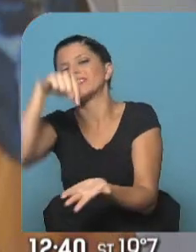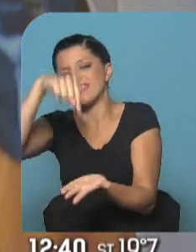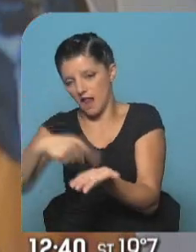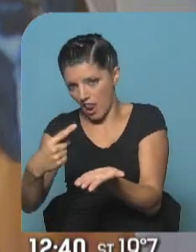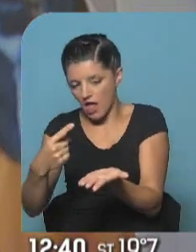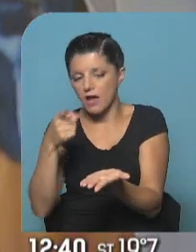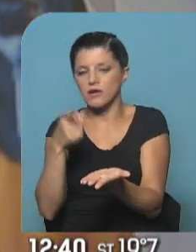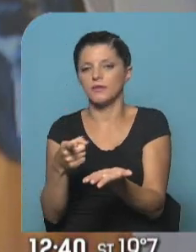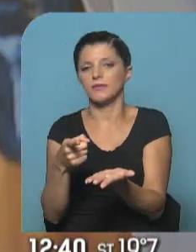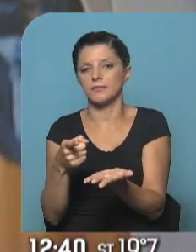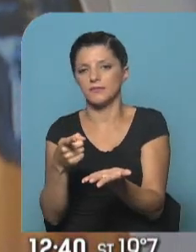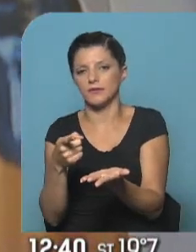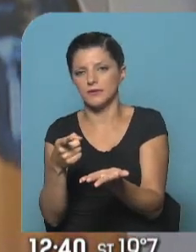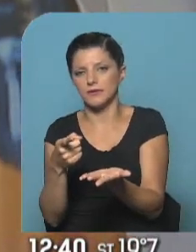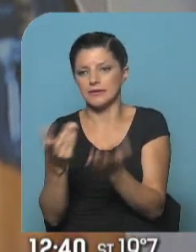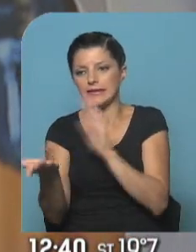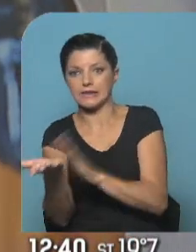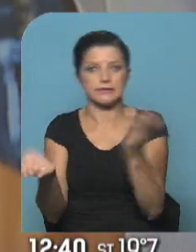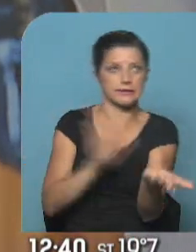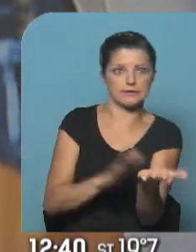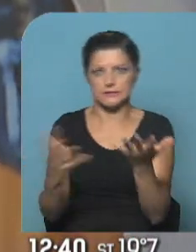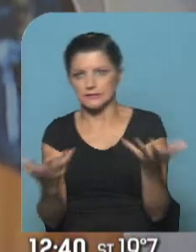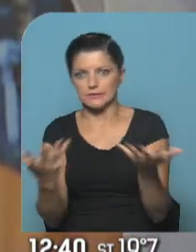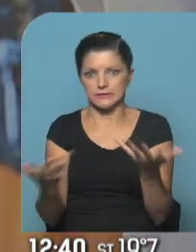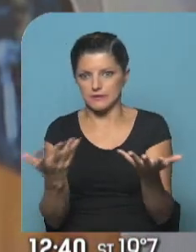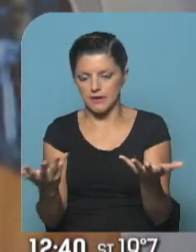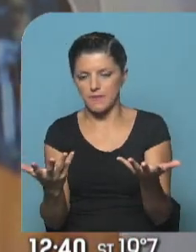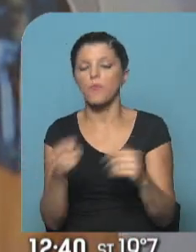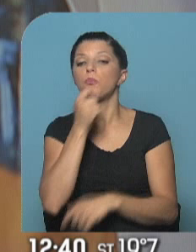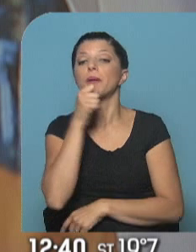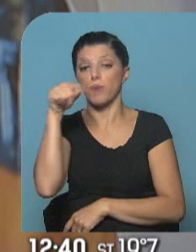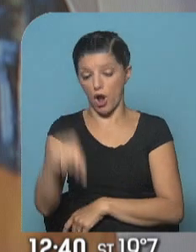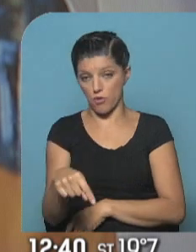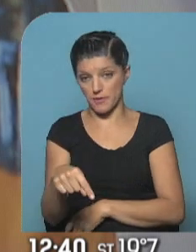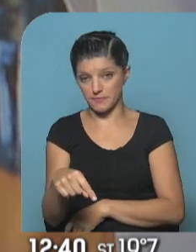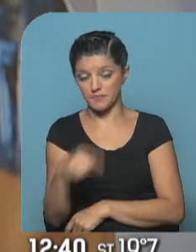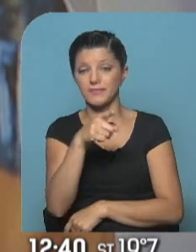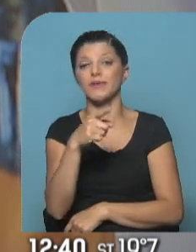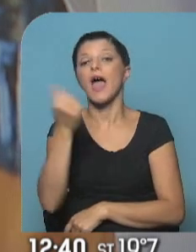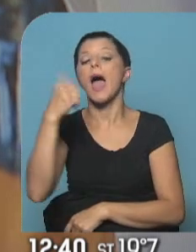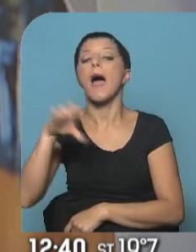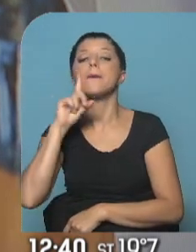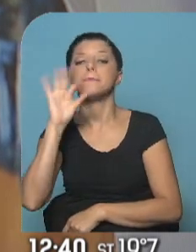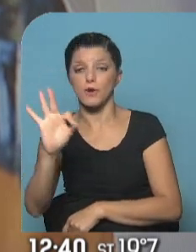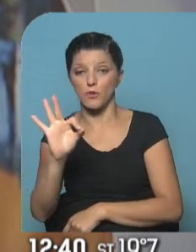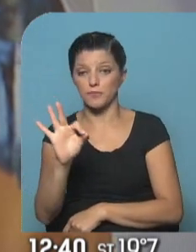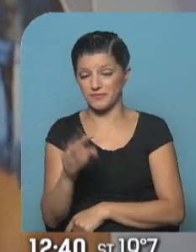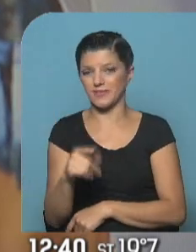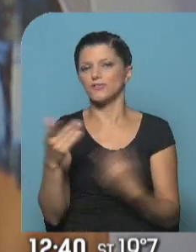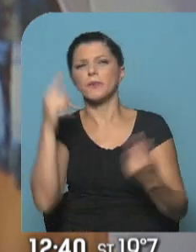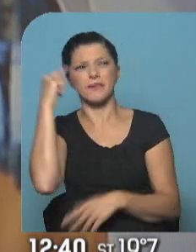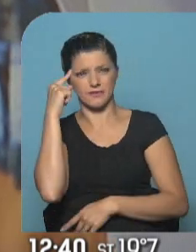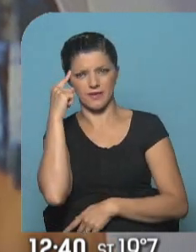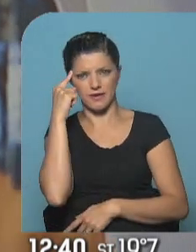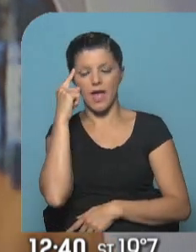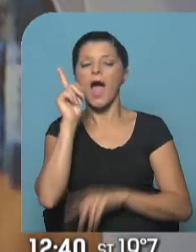disputados por fuerzas que están más a la izquierda y más a la derecha. Esas fuerzas, en este caso el Frente Amplio y el candidato pinochetista, esos votantes, ¿a dónde van a ir? Parece que el pinochetismo